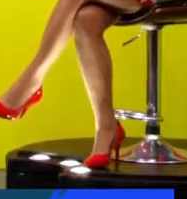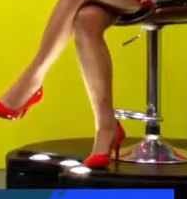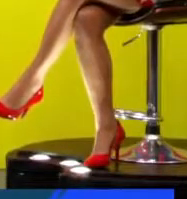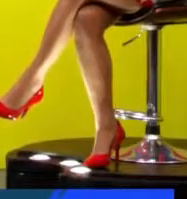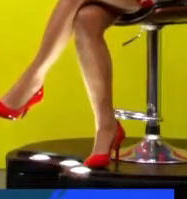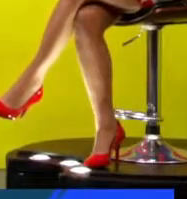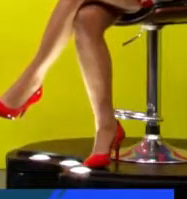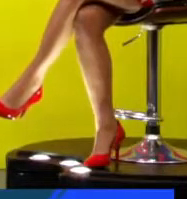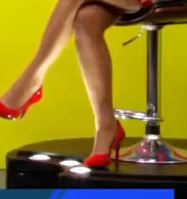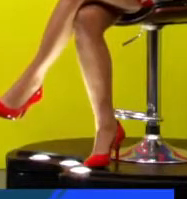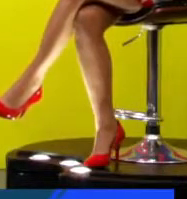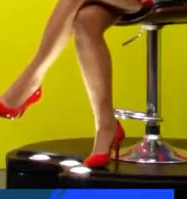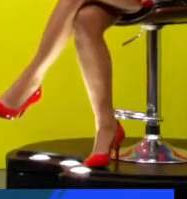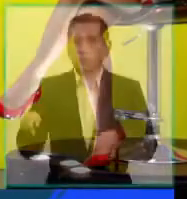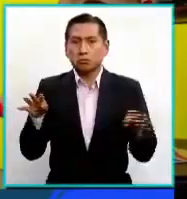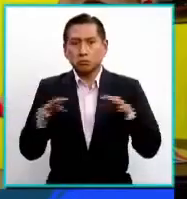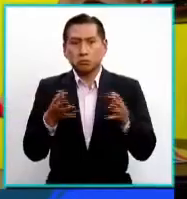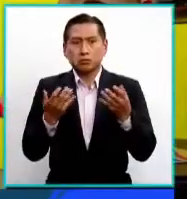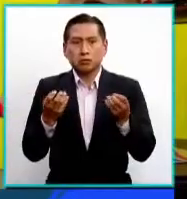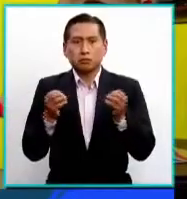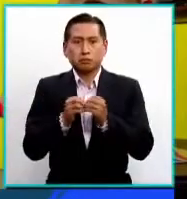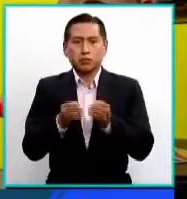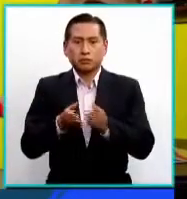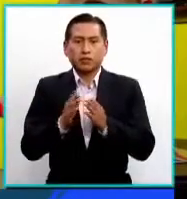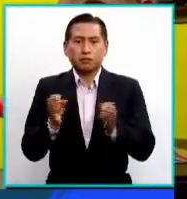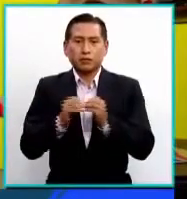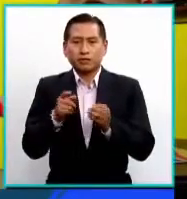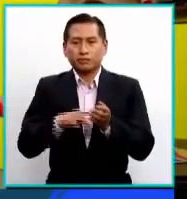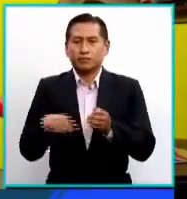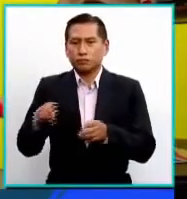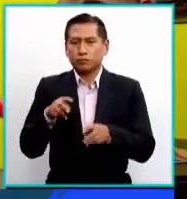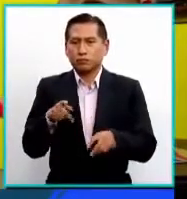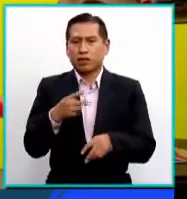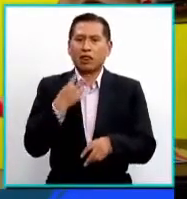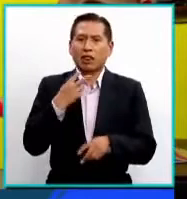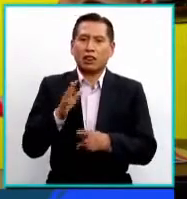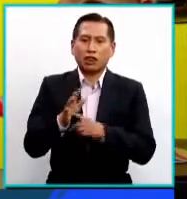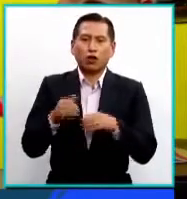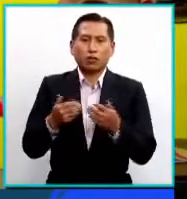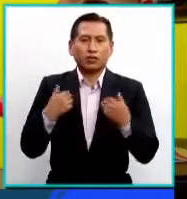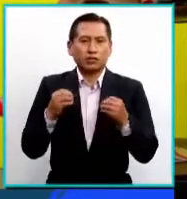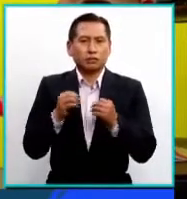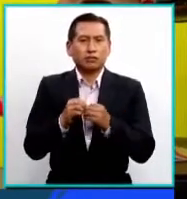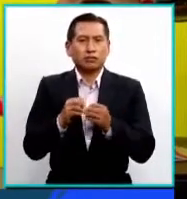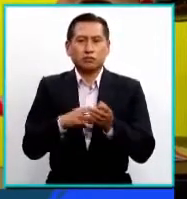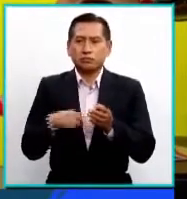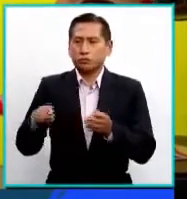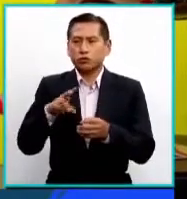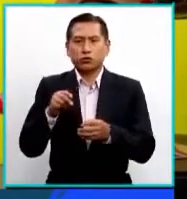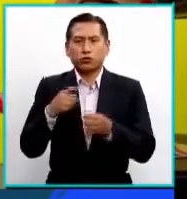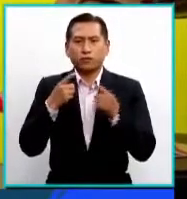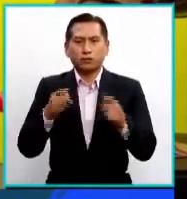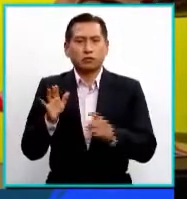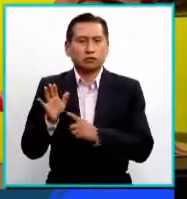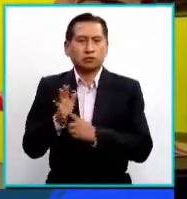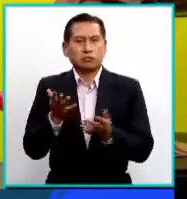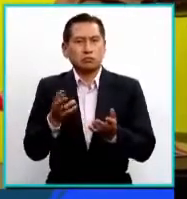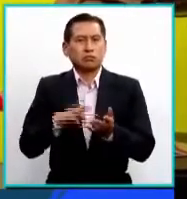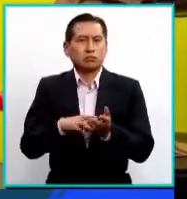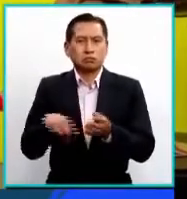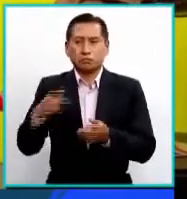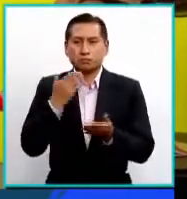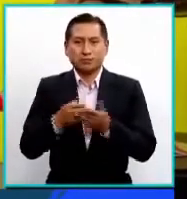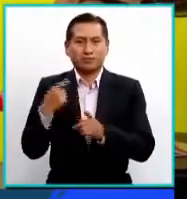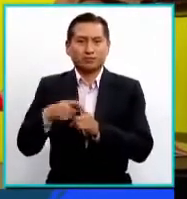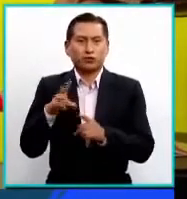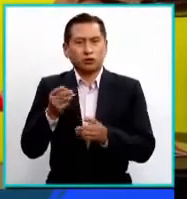ustedes. Normalmente el público siempre pide cover y le cuesta mucho a los artistas presentar sus obras porque a veces no son muy conocidas o no son